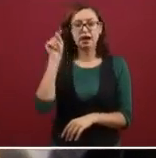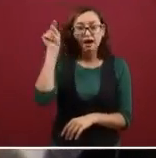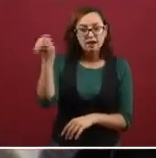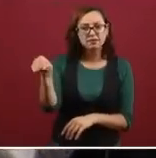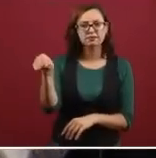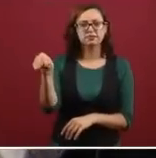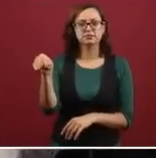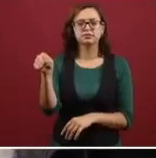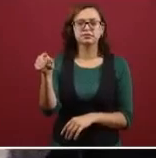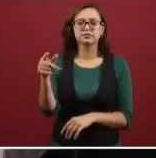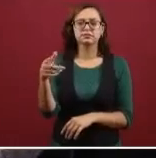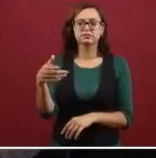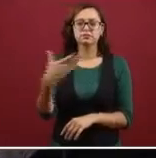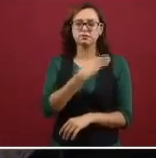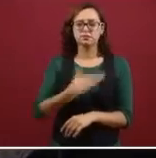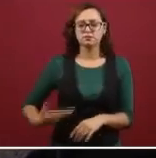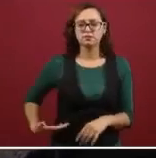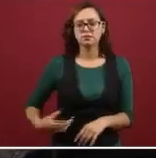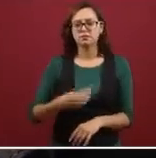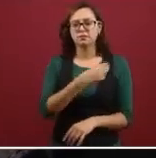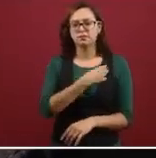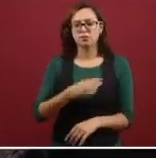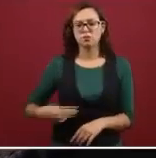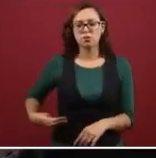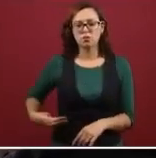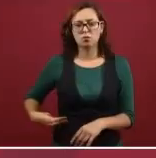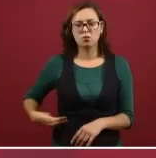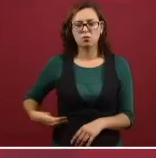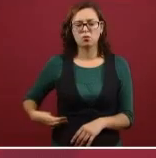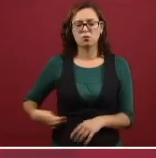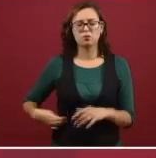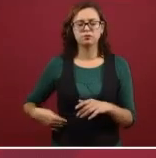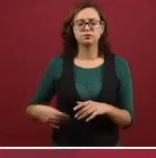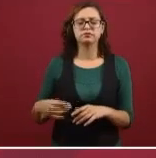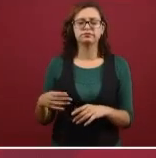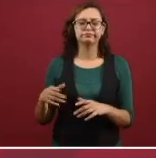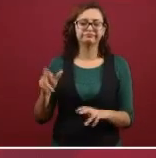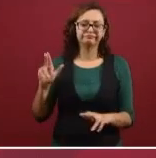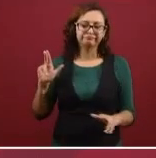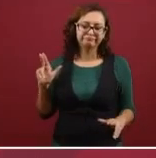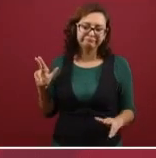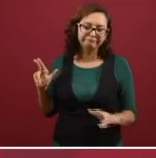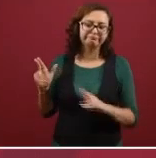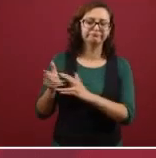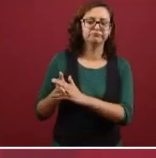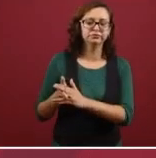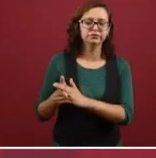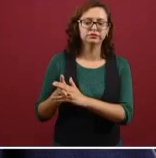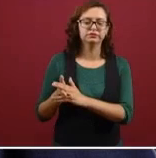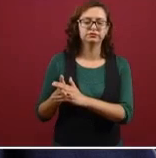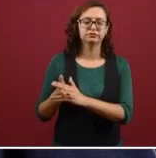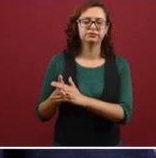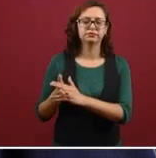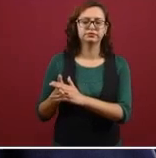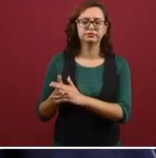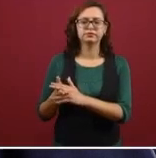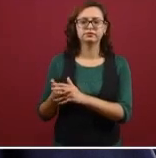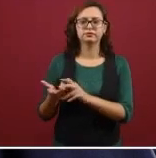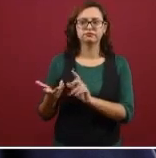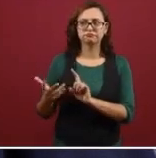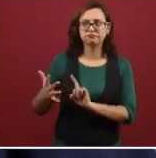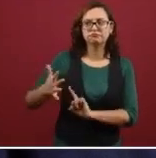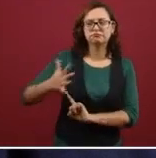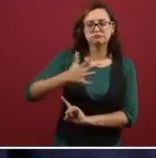asesinaron al presidente municipal electo y hay un